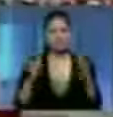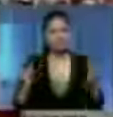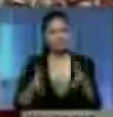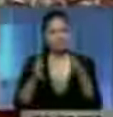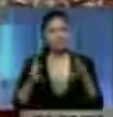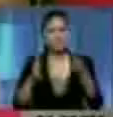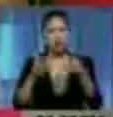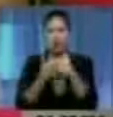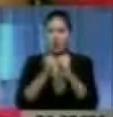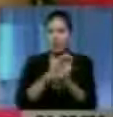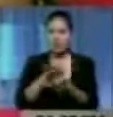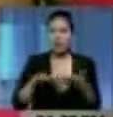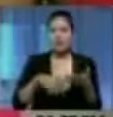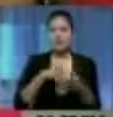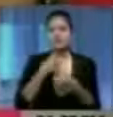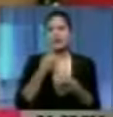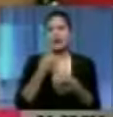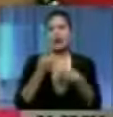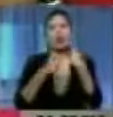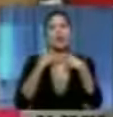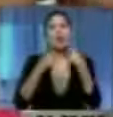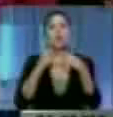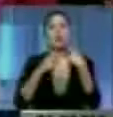promoviendo con la violencia verbal